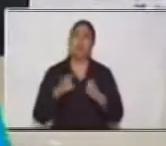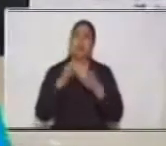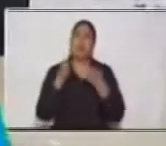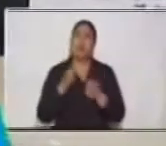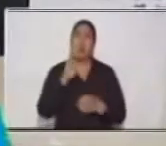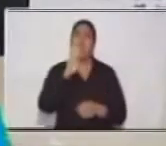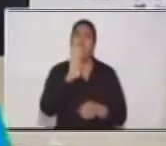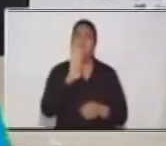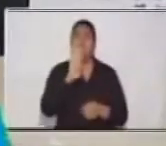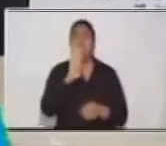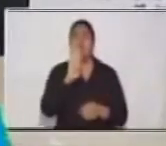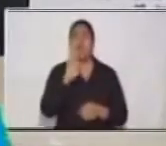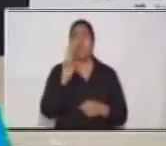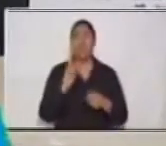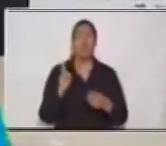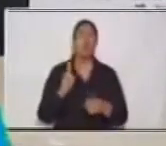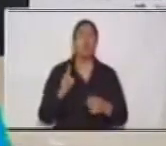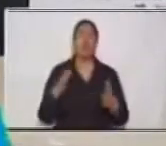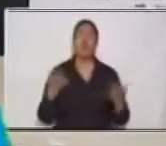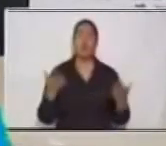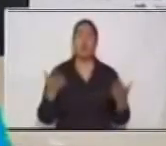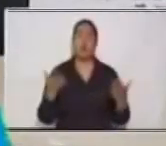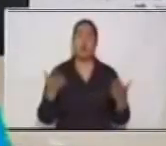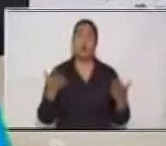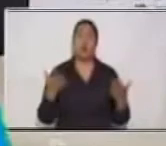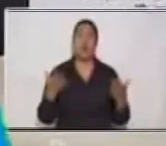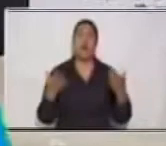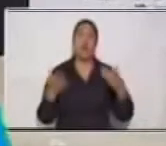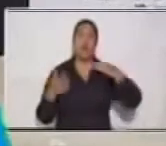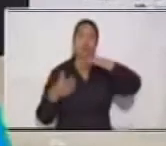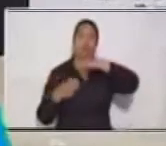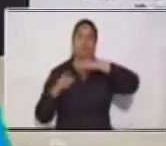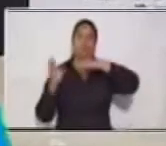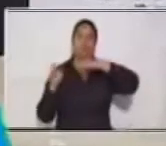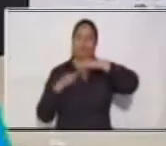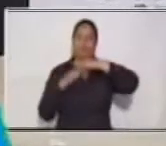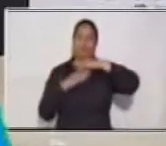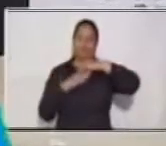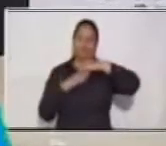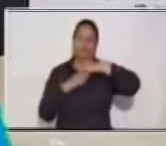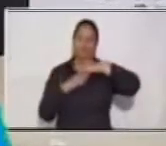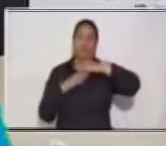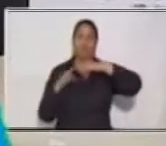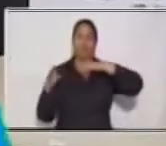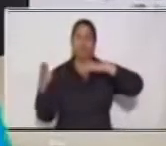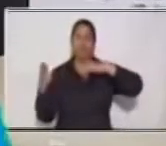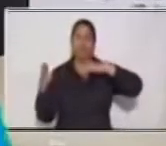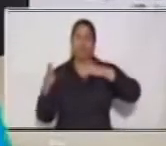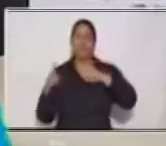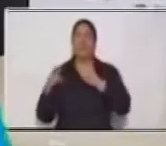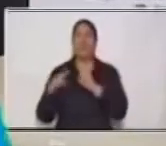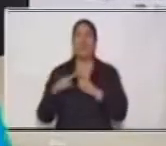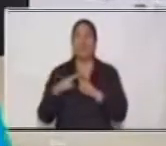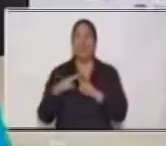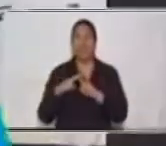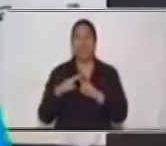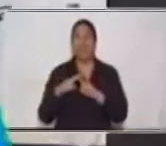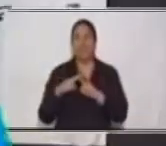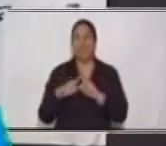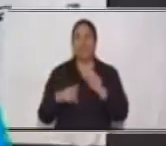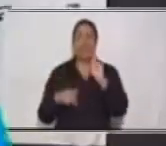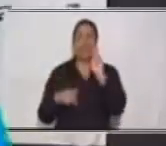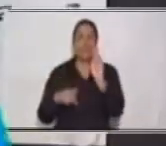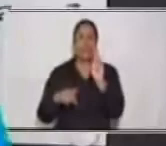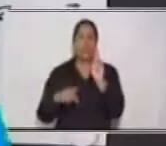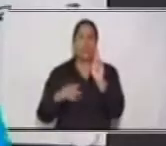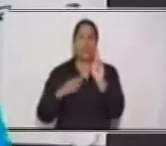sobre el lado que viene acompañando, en este caso es X. Entonces B se traza sobre X y Y se traza